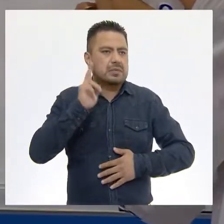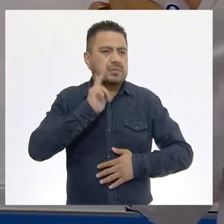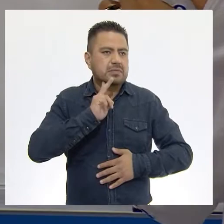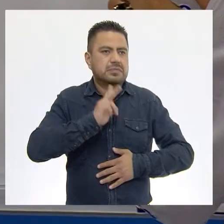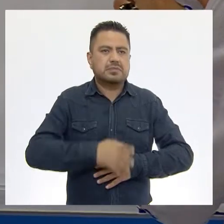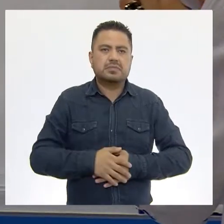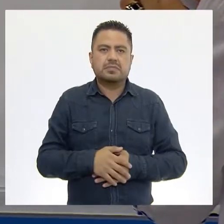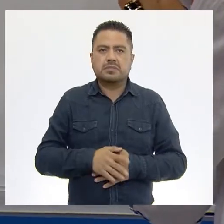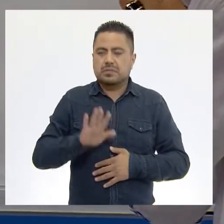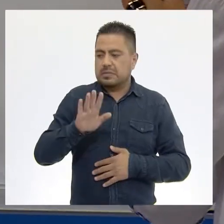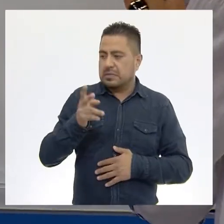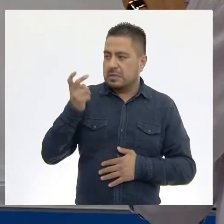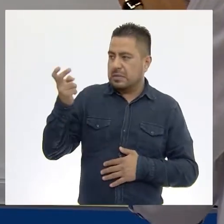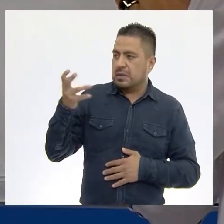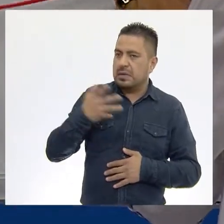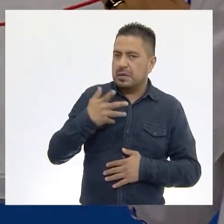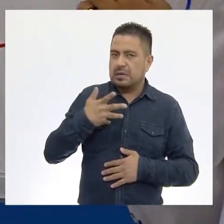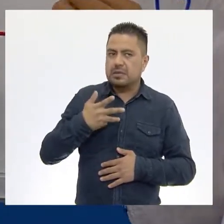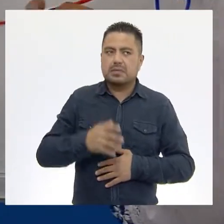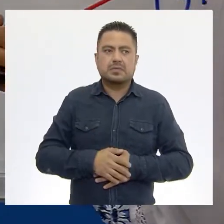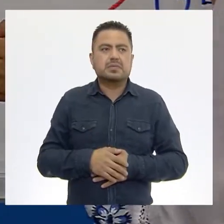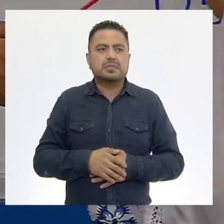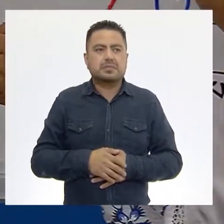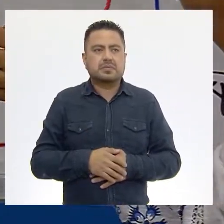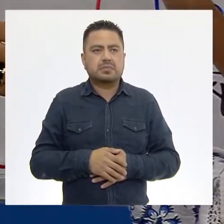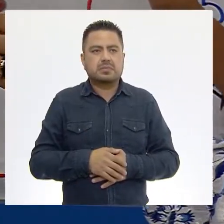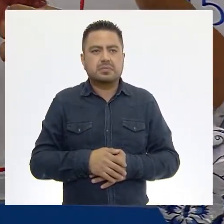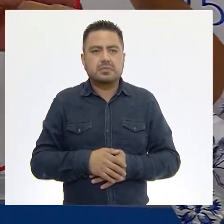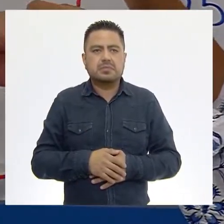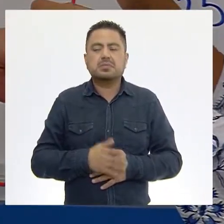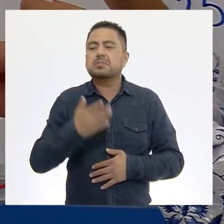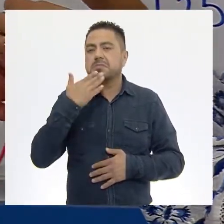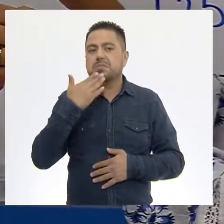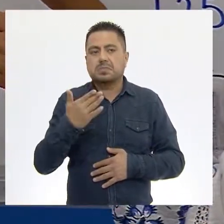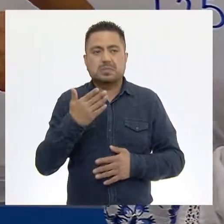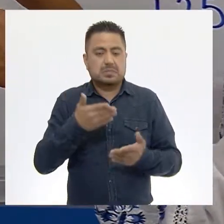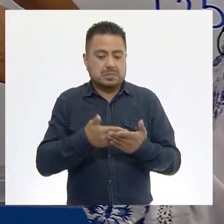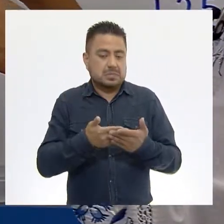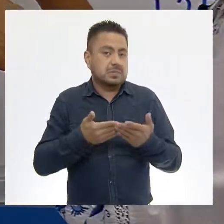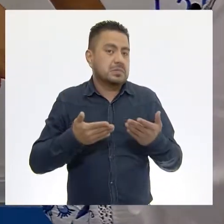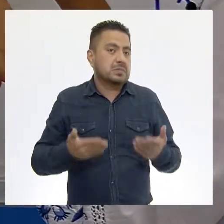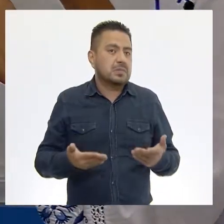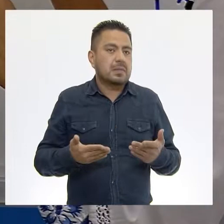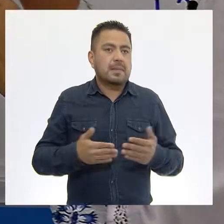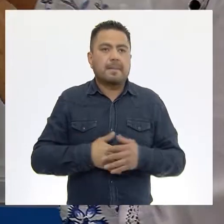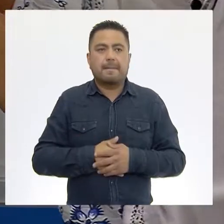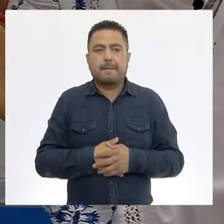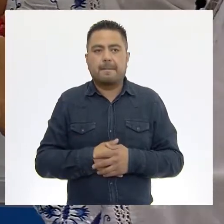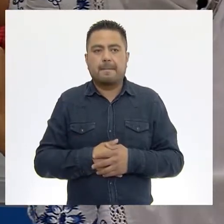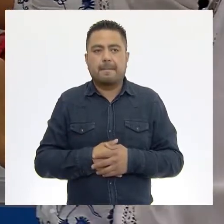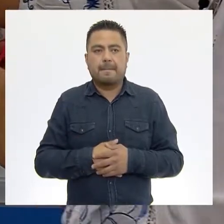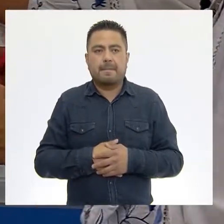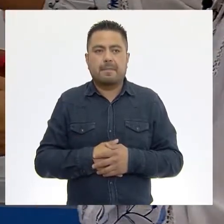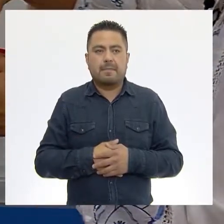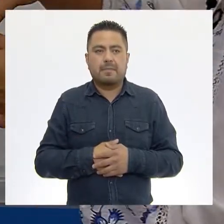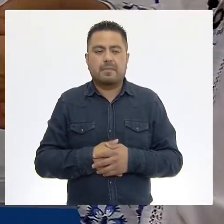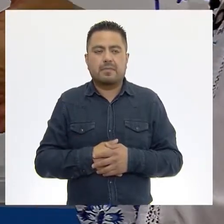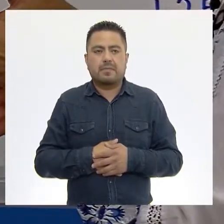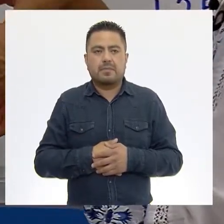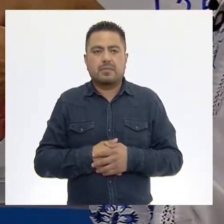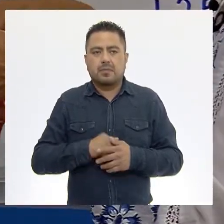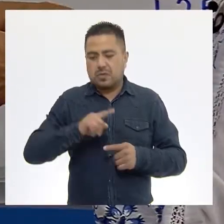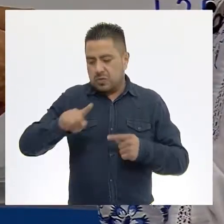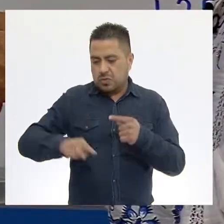ver, aquí estamos. Aquí está la Ya, bolita. ahora sí, aquí. Ujú, muy bien. sí. Entonces, a ver, 1,